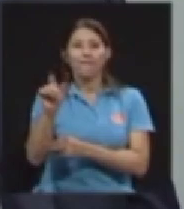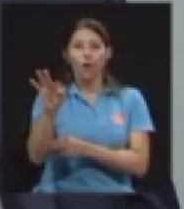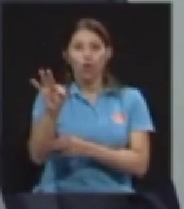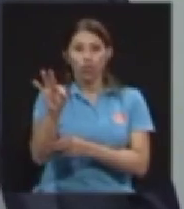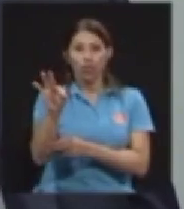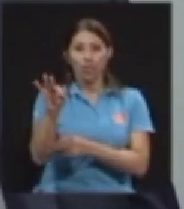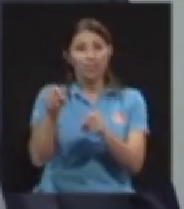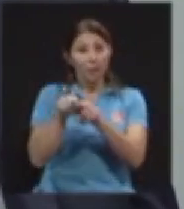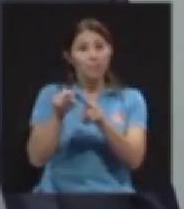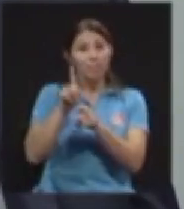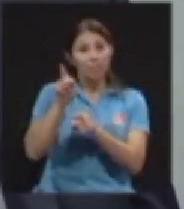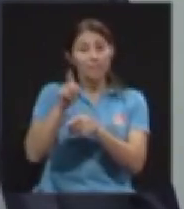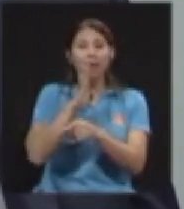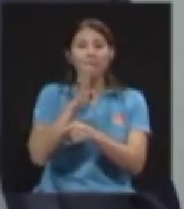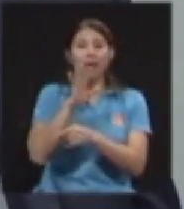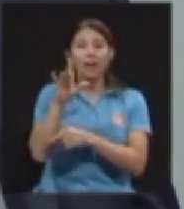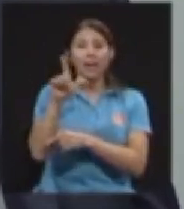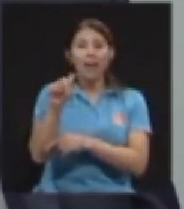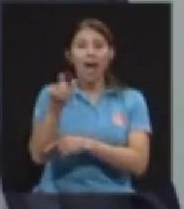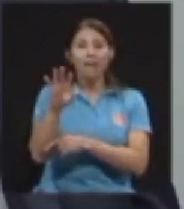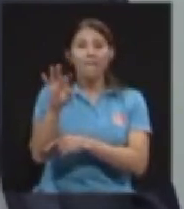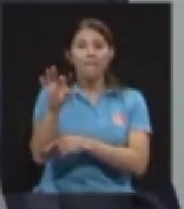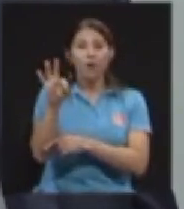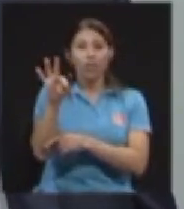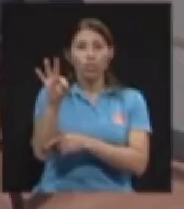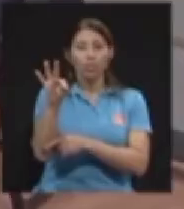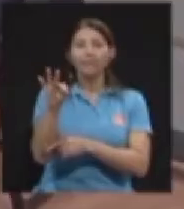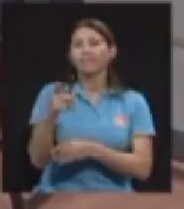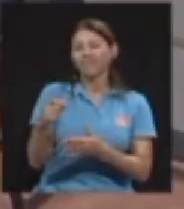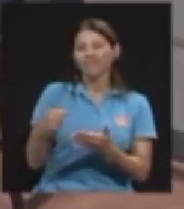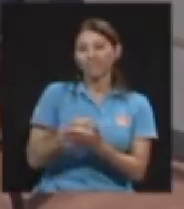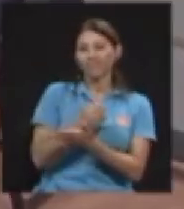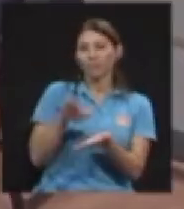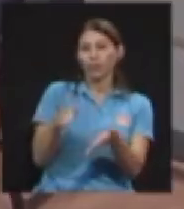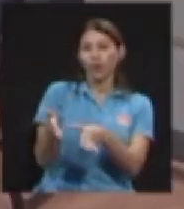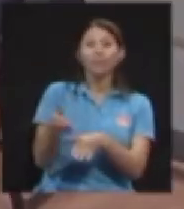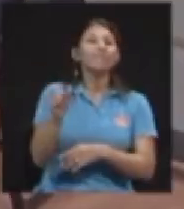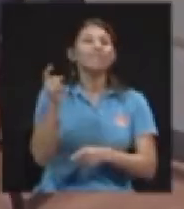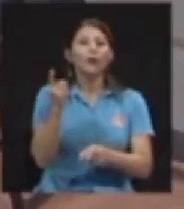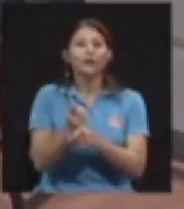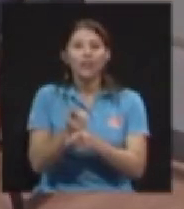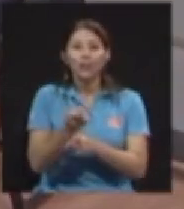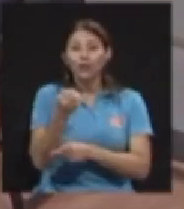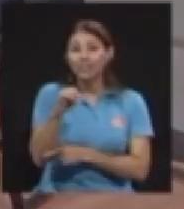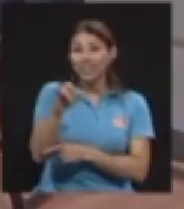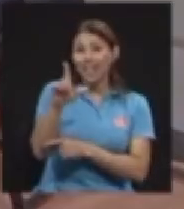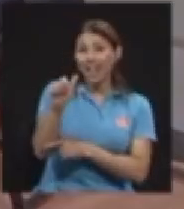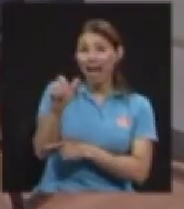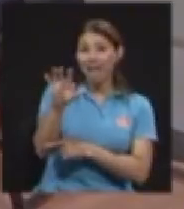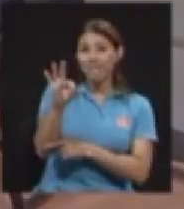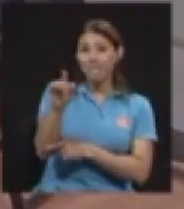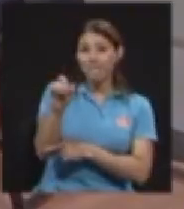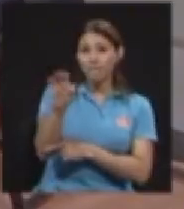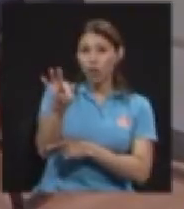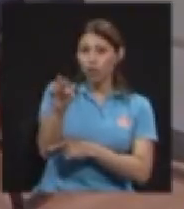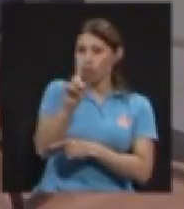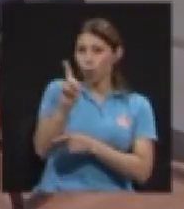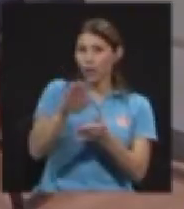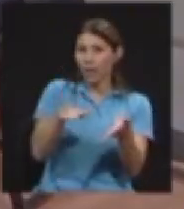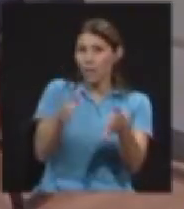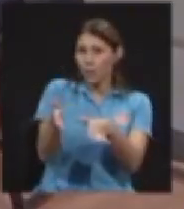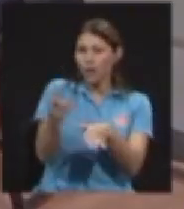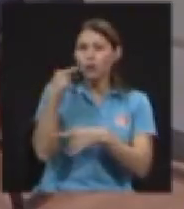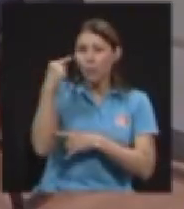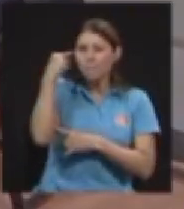Claro, que lamentablemente murió. Es correcto. Si Lafont no hubiera muerto, muy probablemente le hubieran dado el premio Nobel